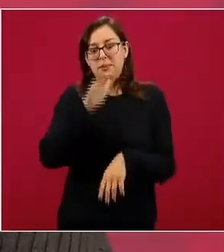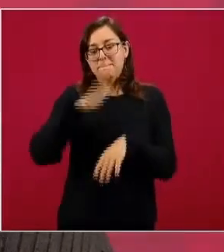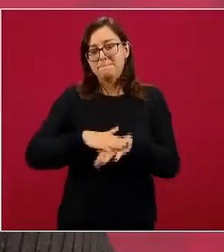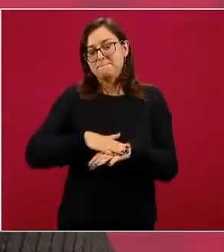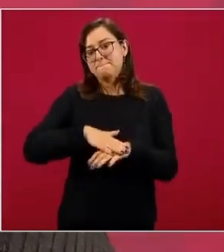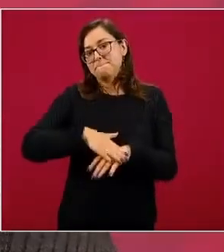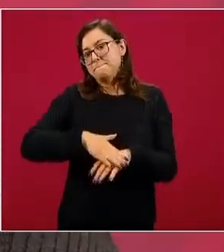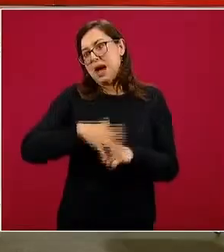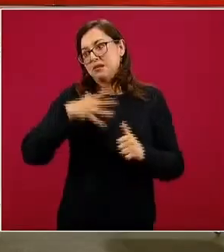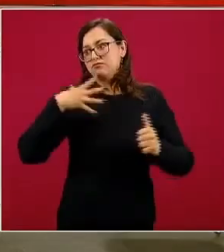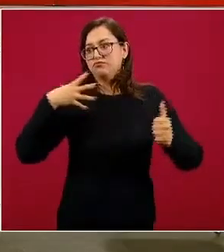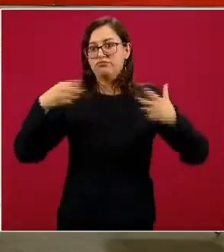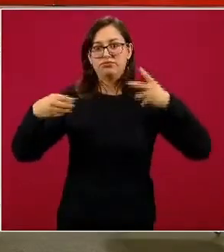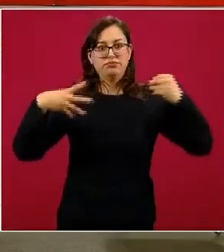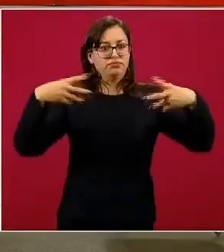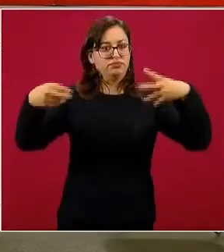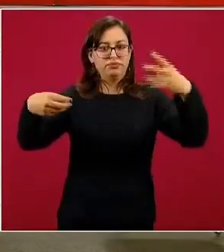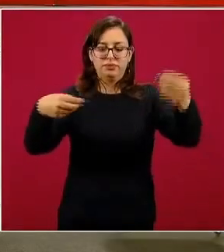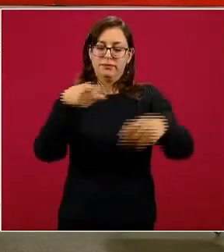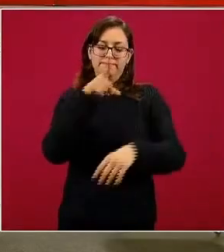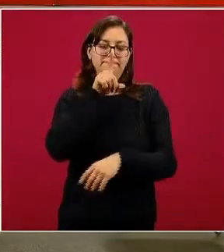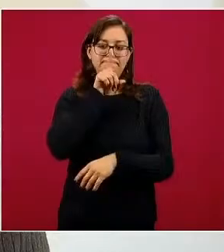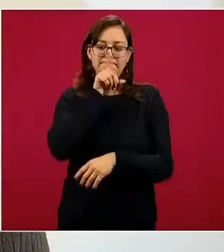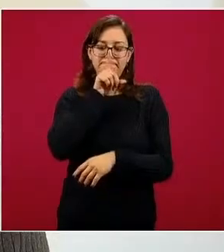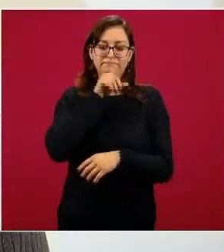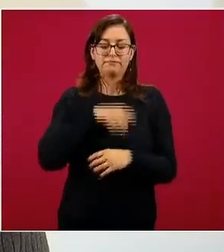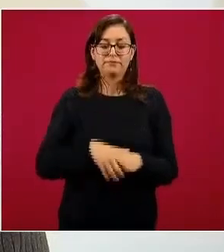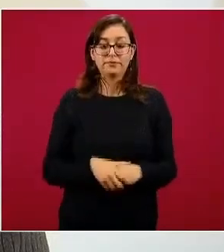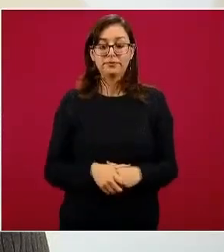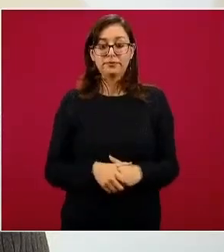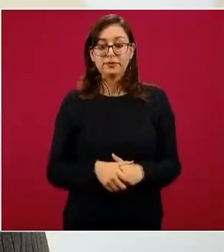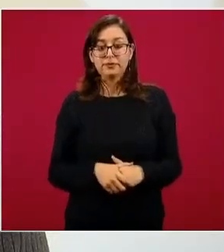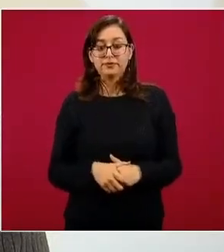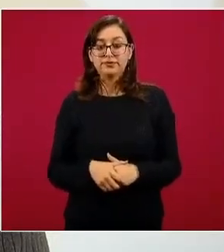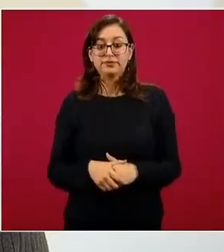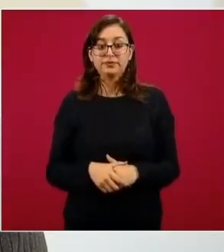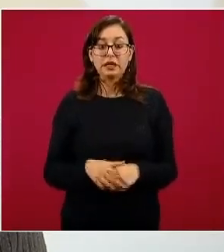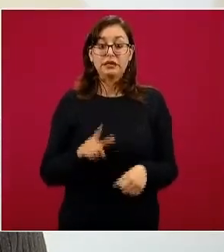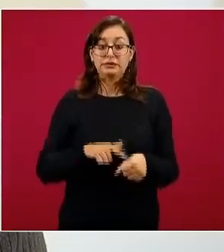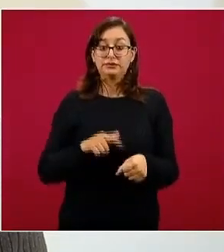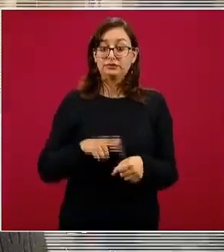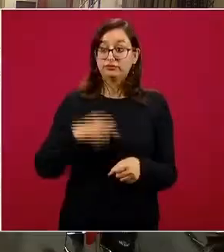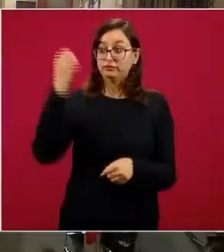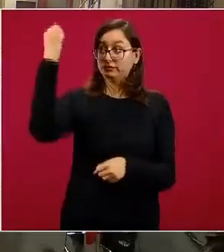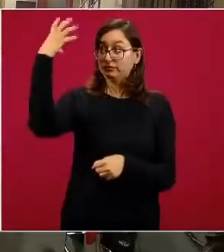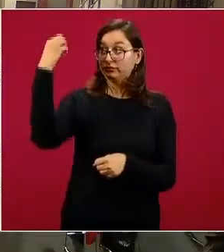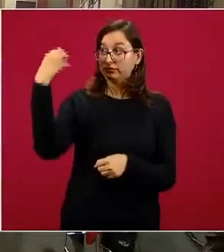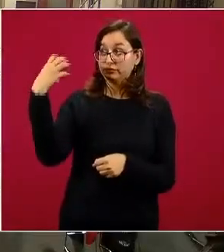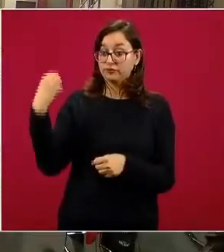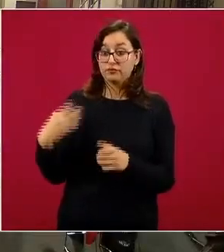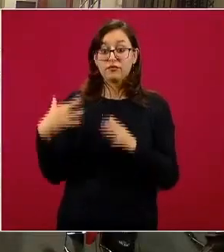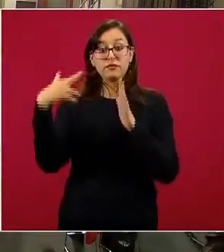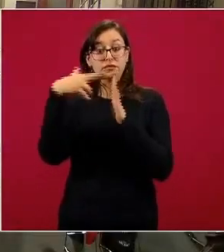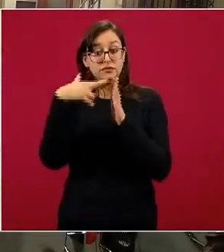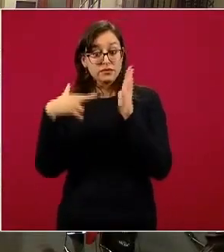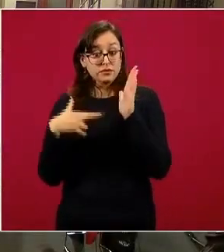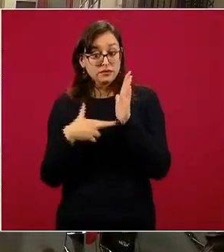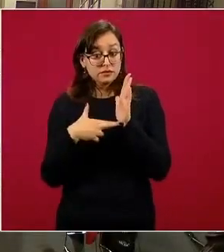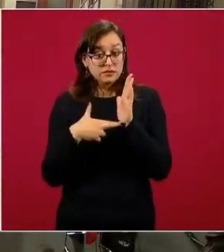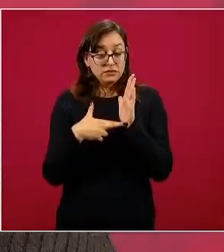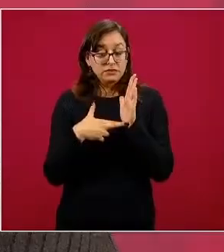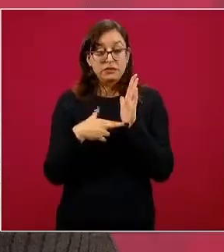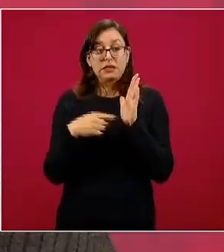momento contribuya a los contagios. Desde que inició el semáforo de riesgo COVID, una de sus reglas de operación, y que de hecho se